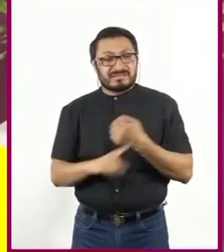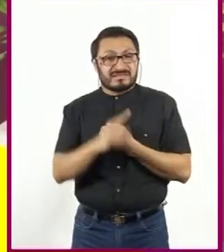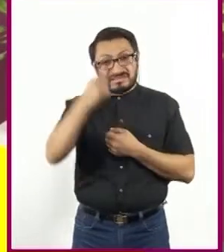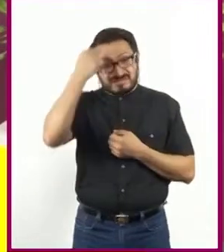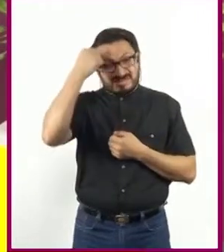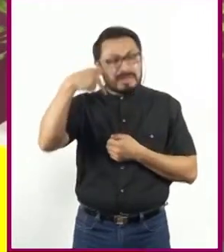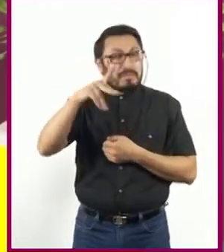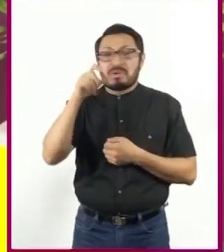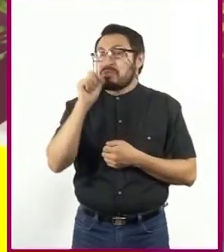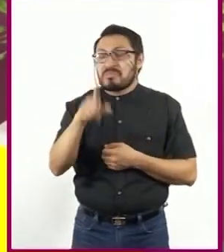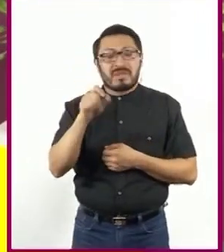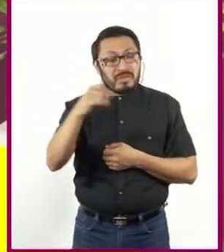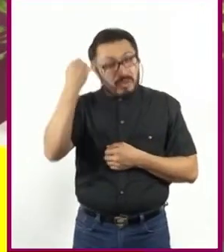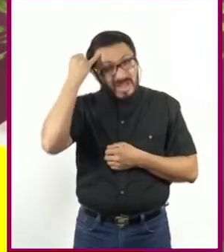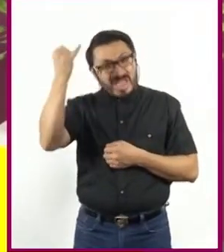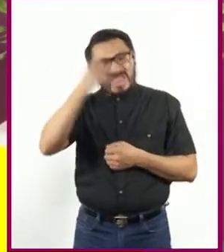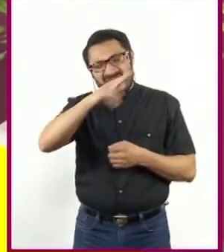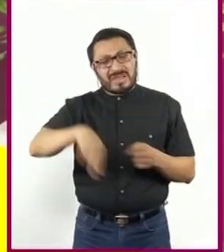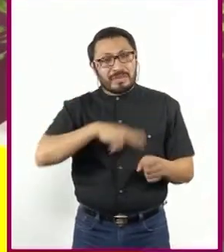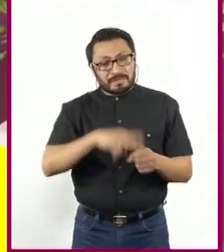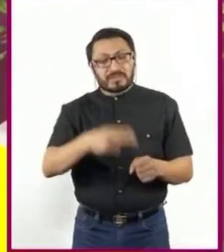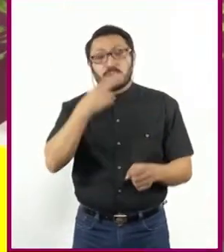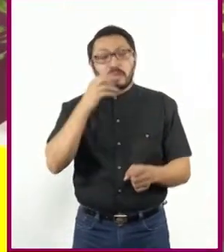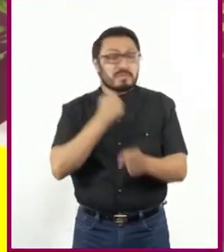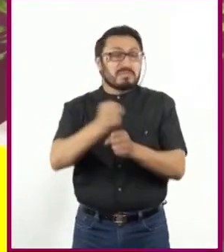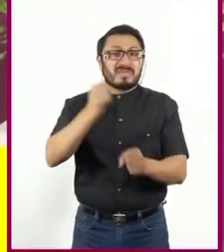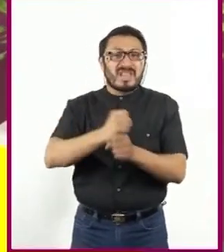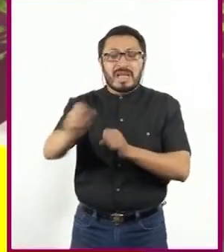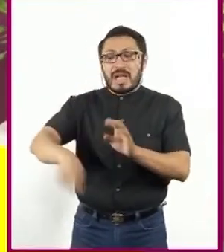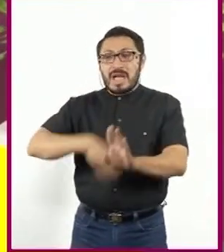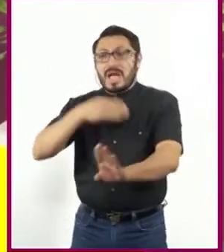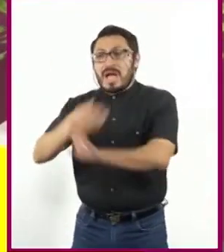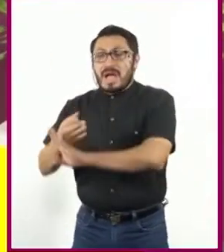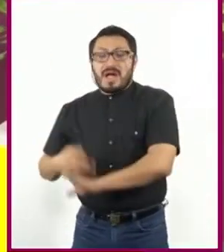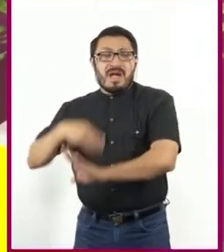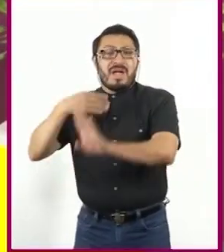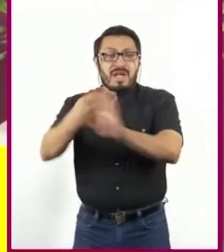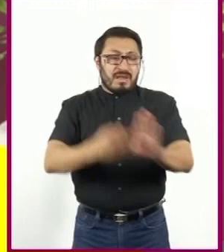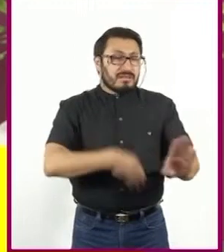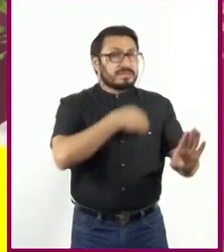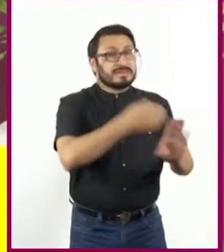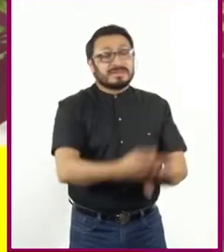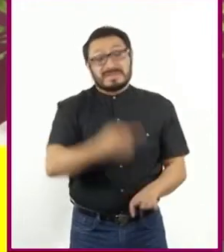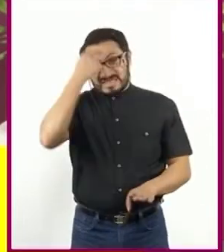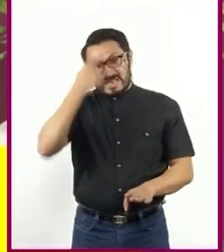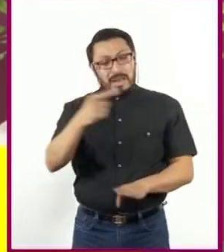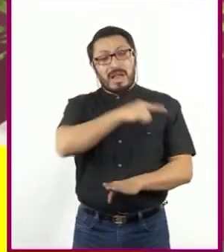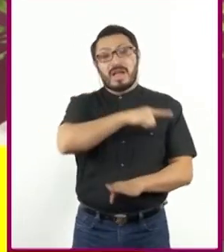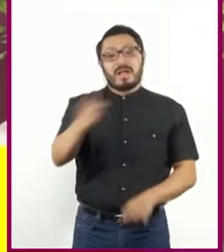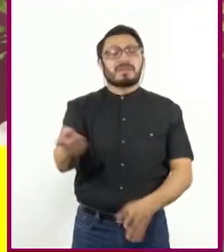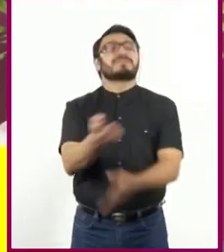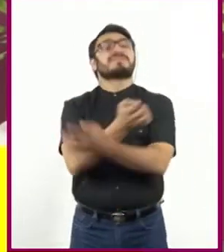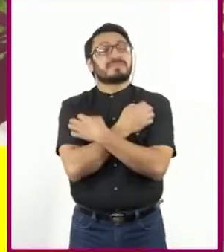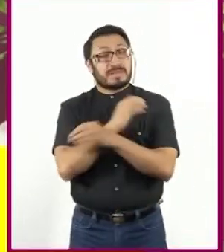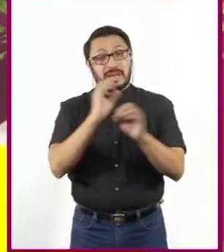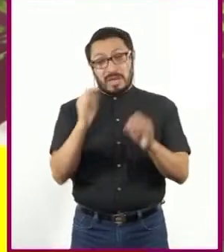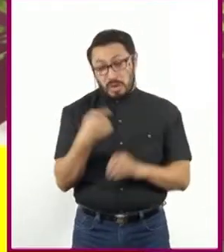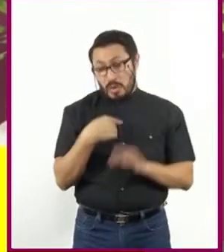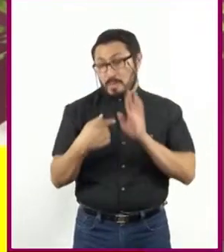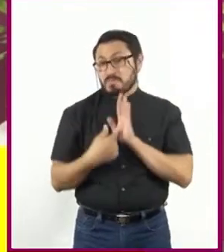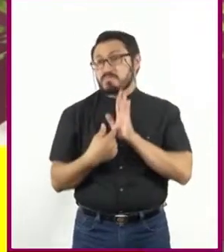la idea de que se podía ejercer la violencia hacia otras personas para educar o mostrar una